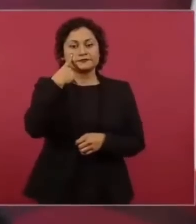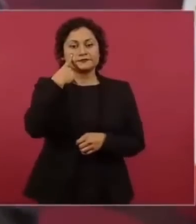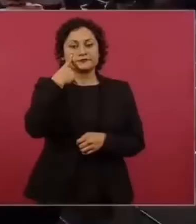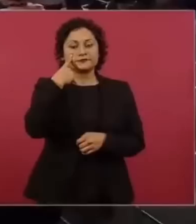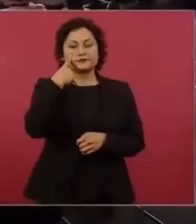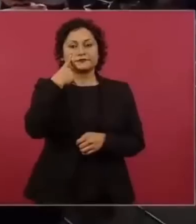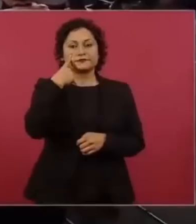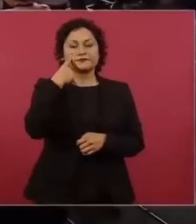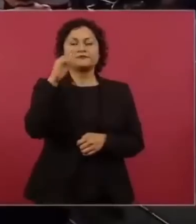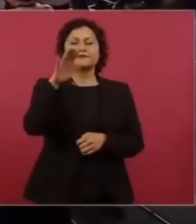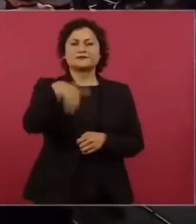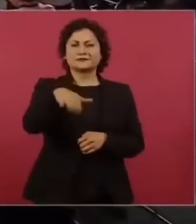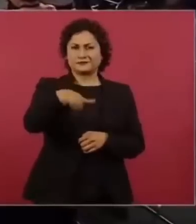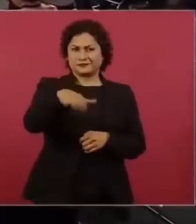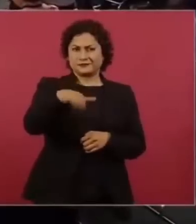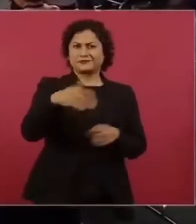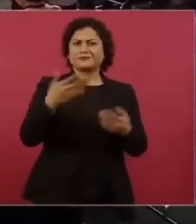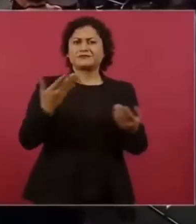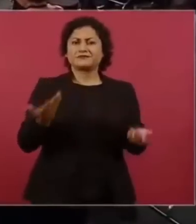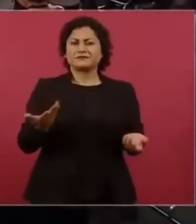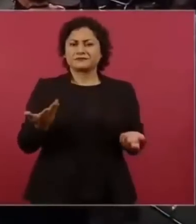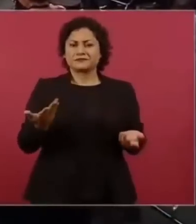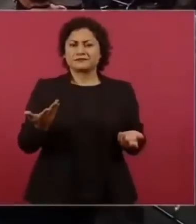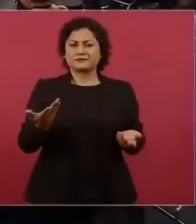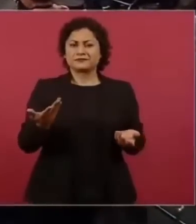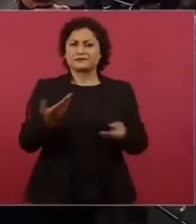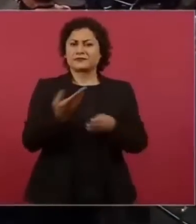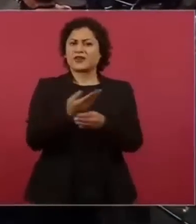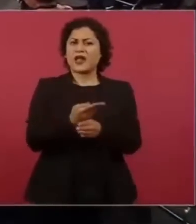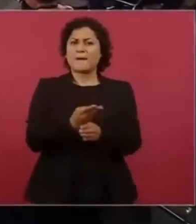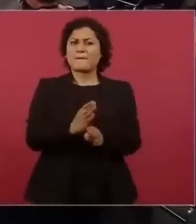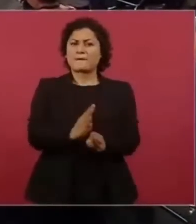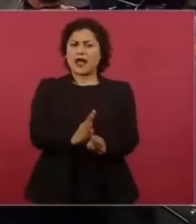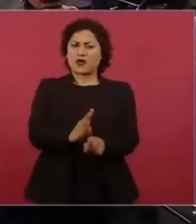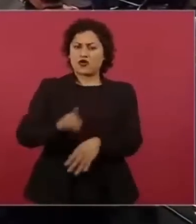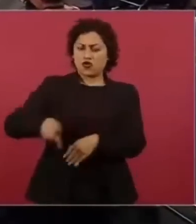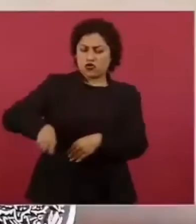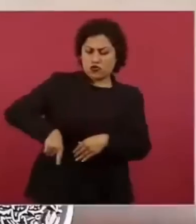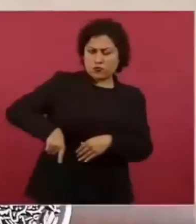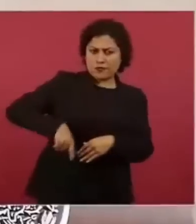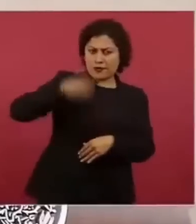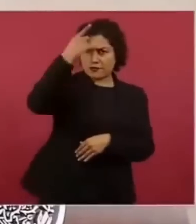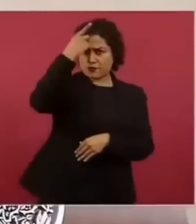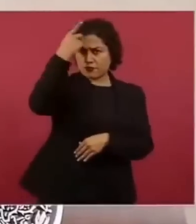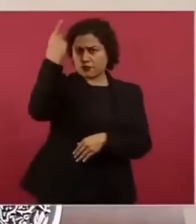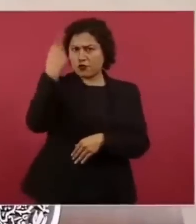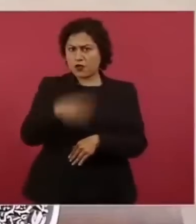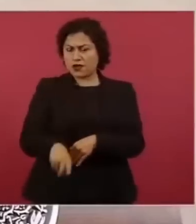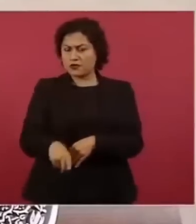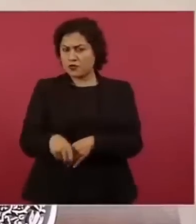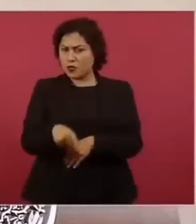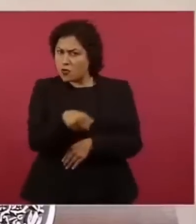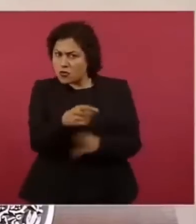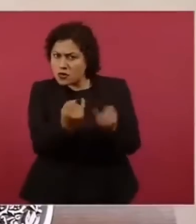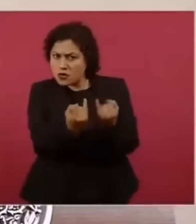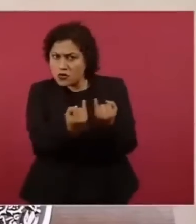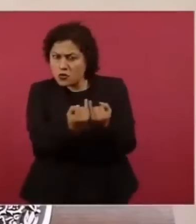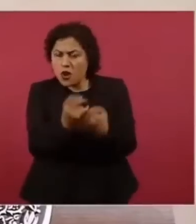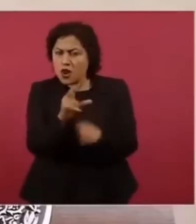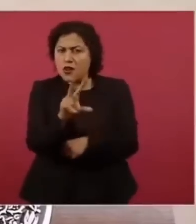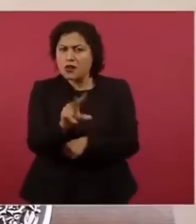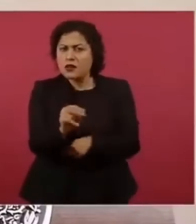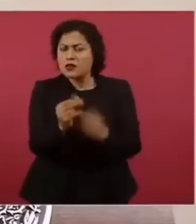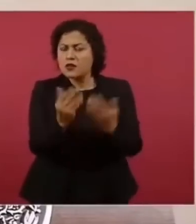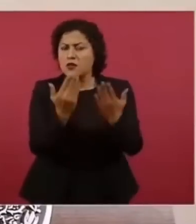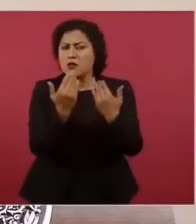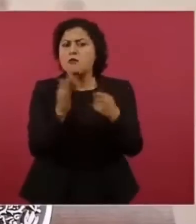¿por qué no tiene un banco así el gobierno? pues,